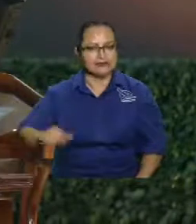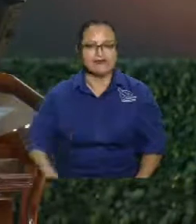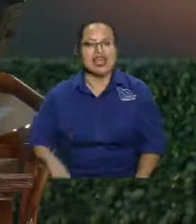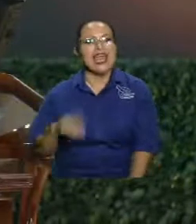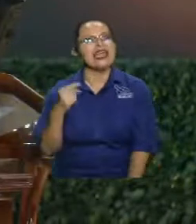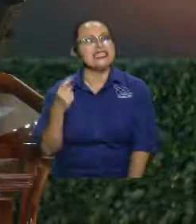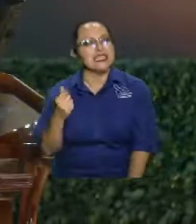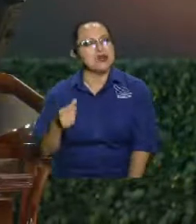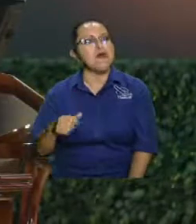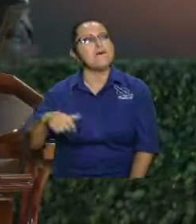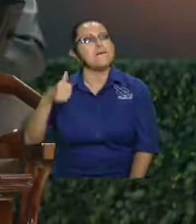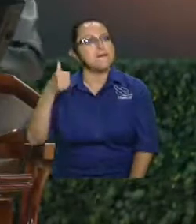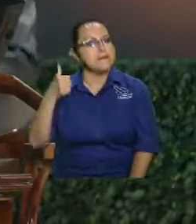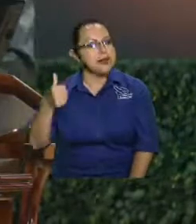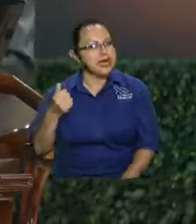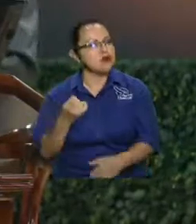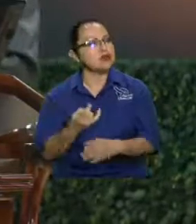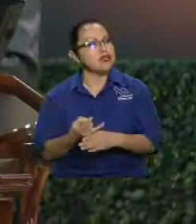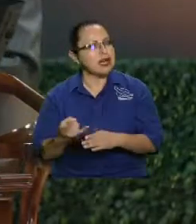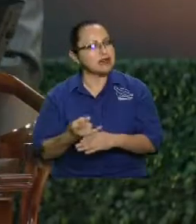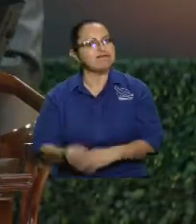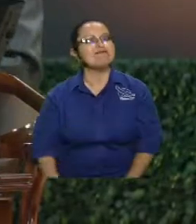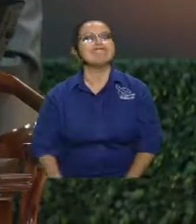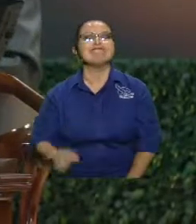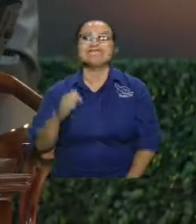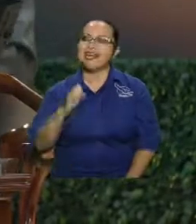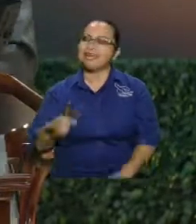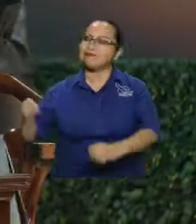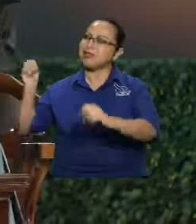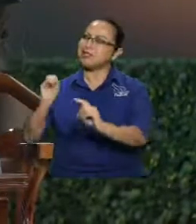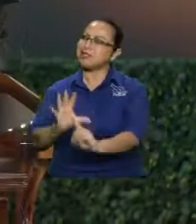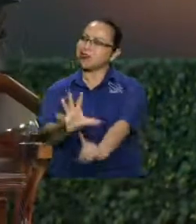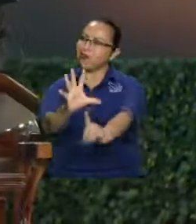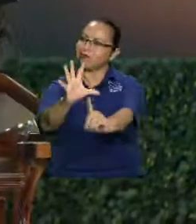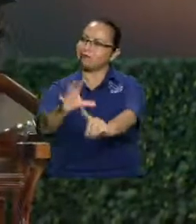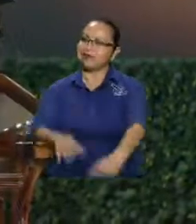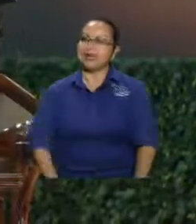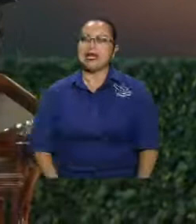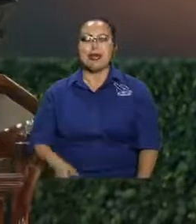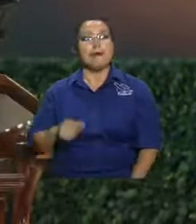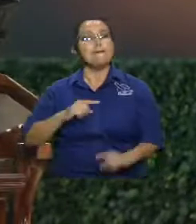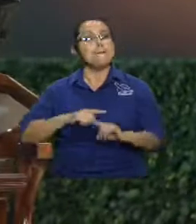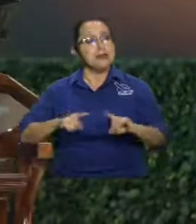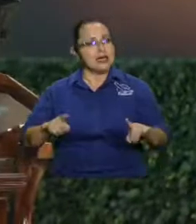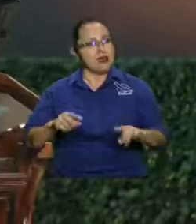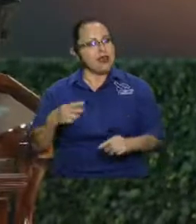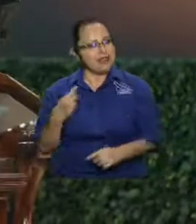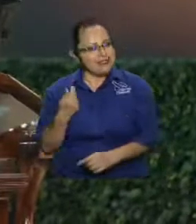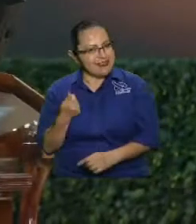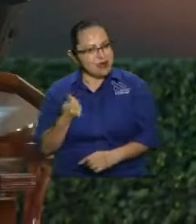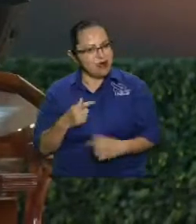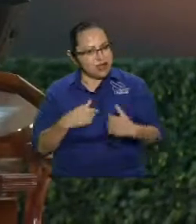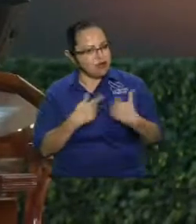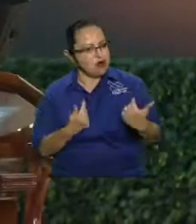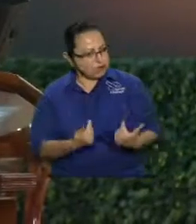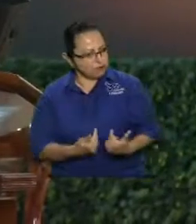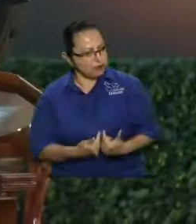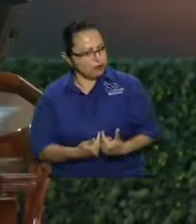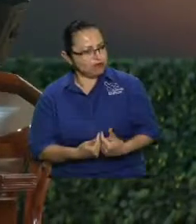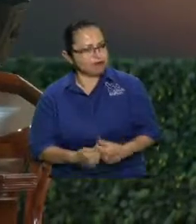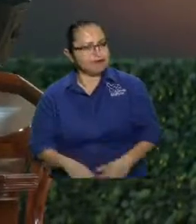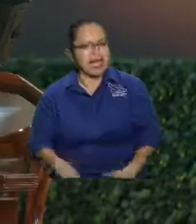no. El dinero bien utilizado es una gran bendición. Pero el dinero en el corazón del